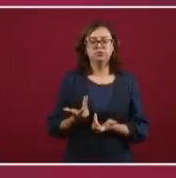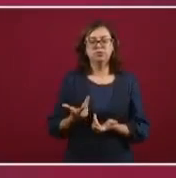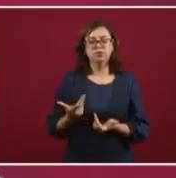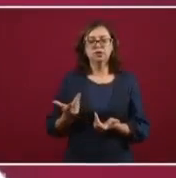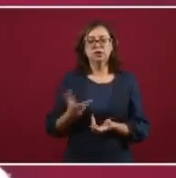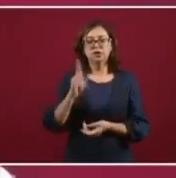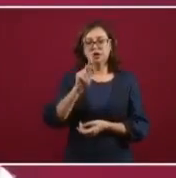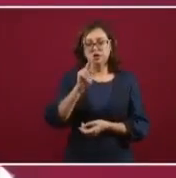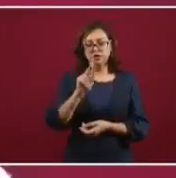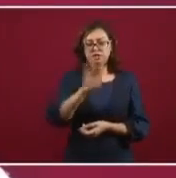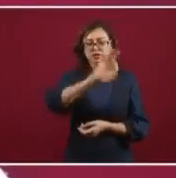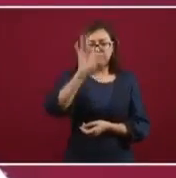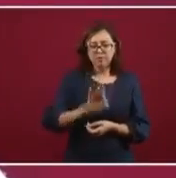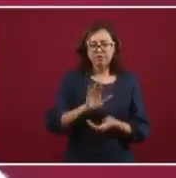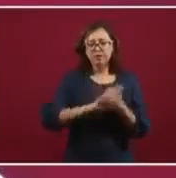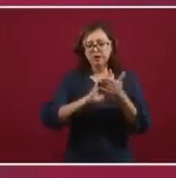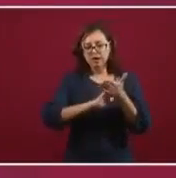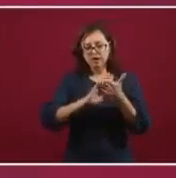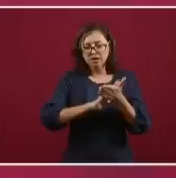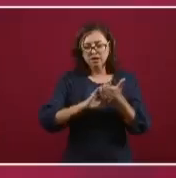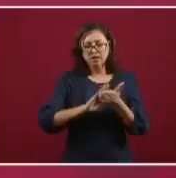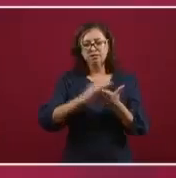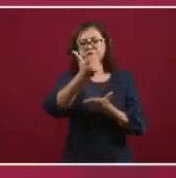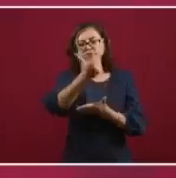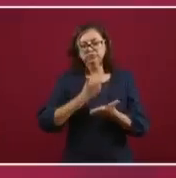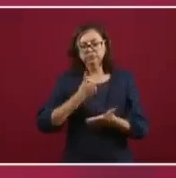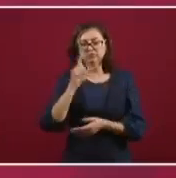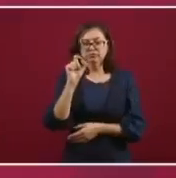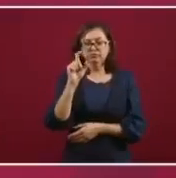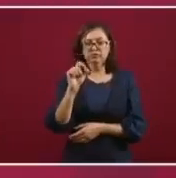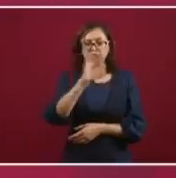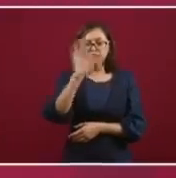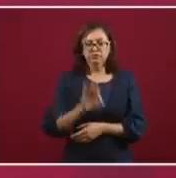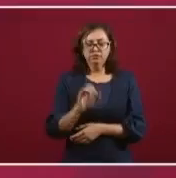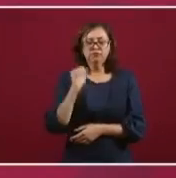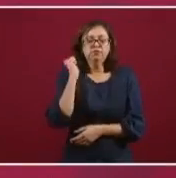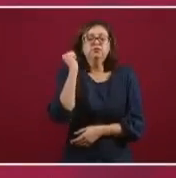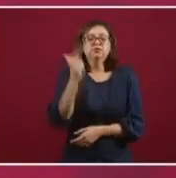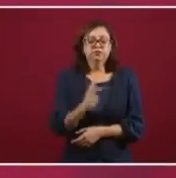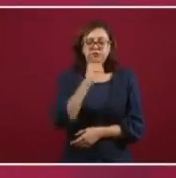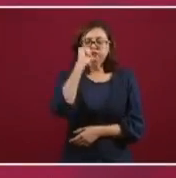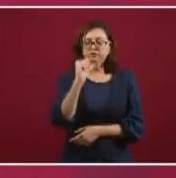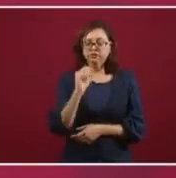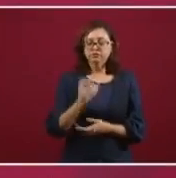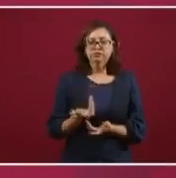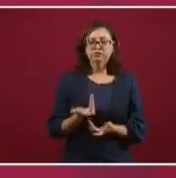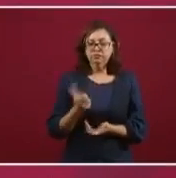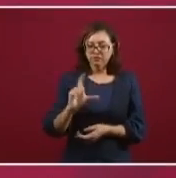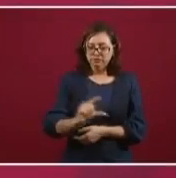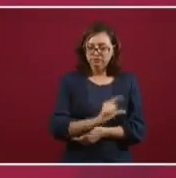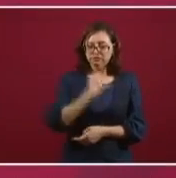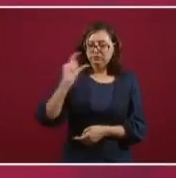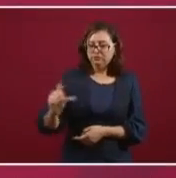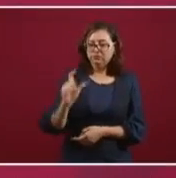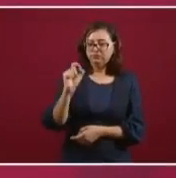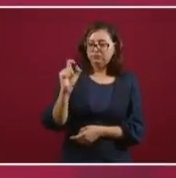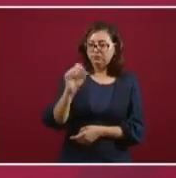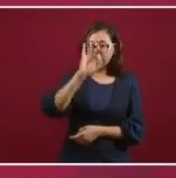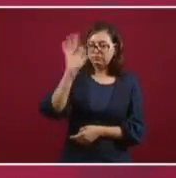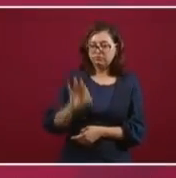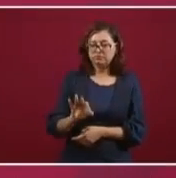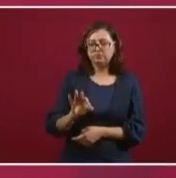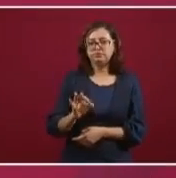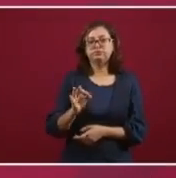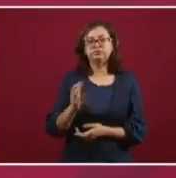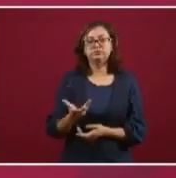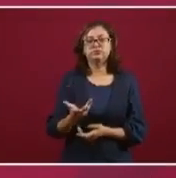el 80% a cambio de me paguen el 20%, pues tienes ahí un como más vale pájaro en mano siento volando,